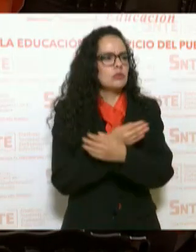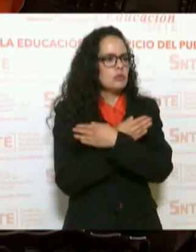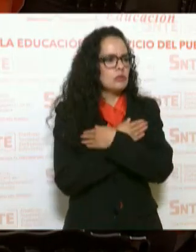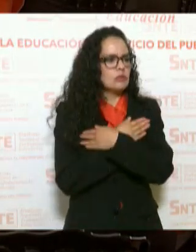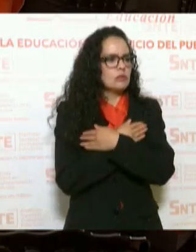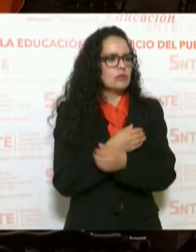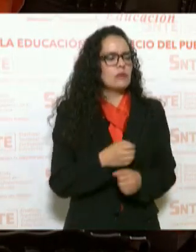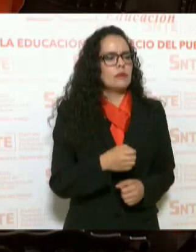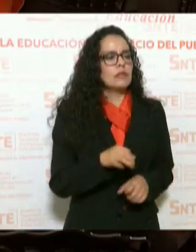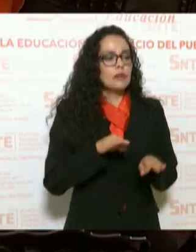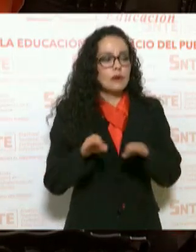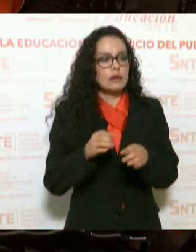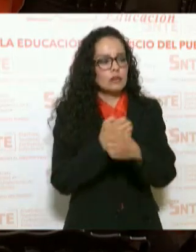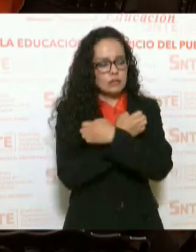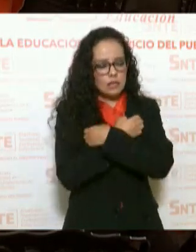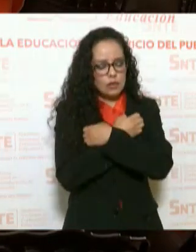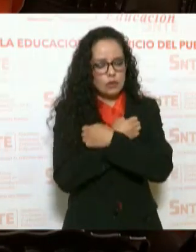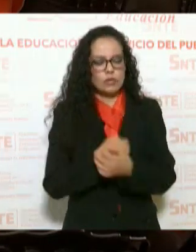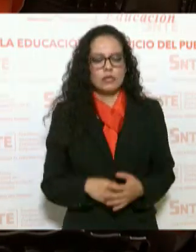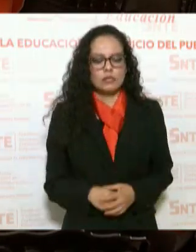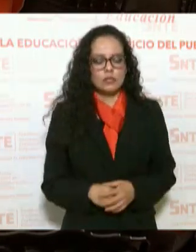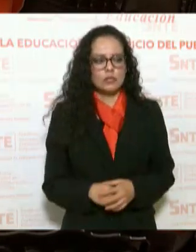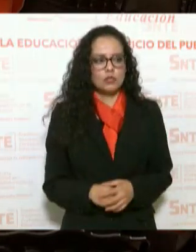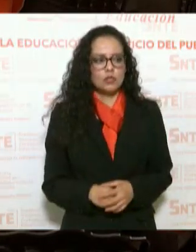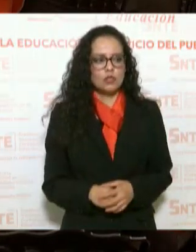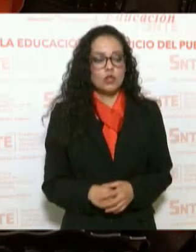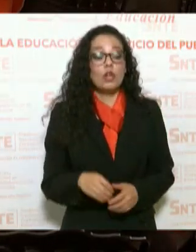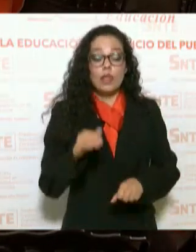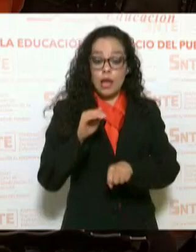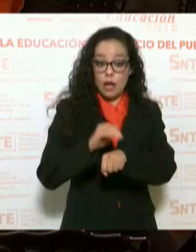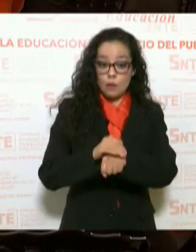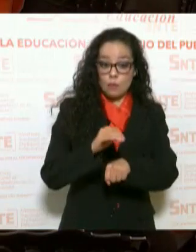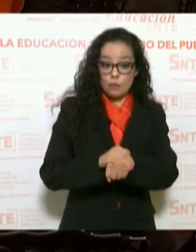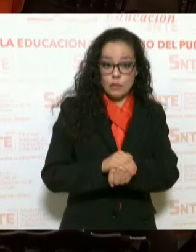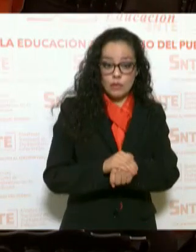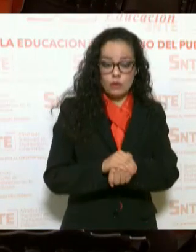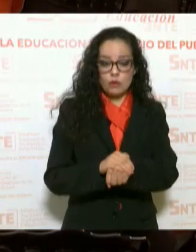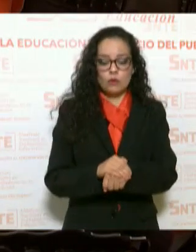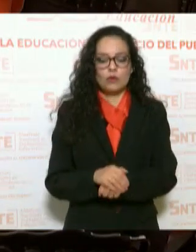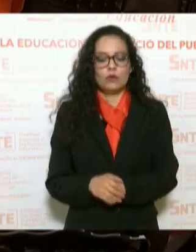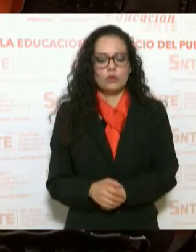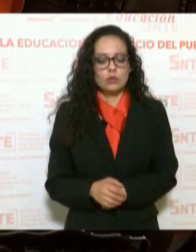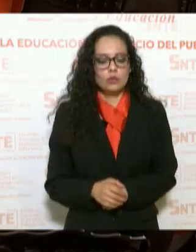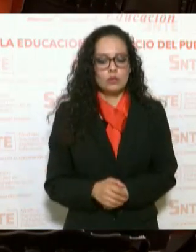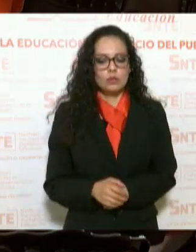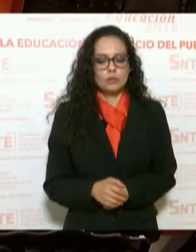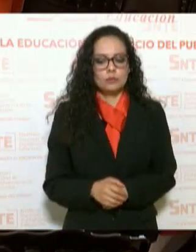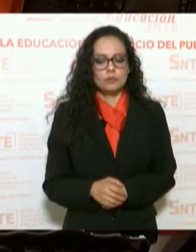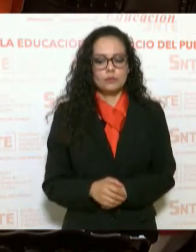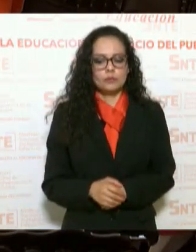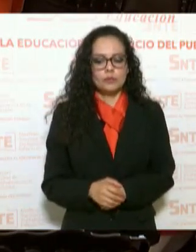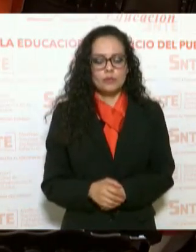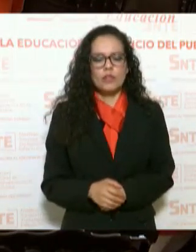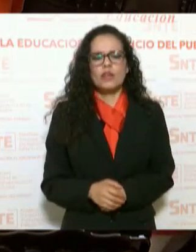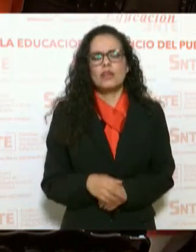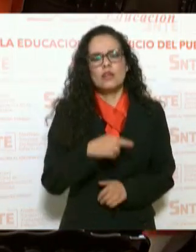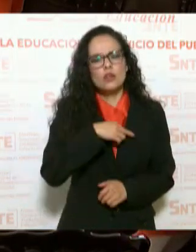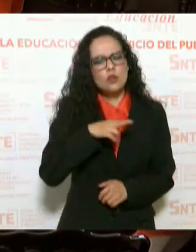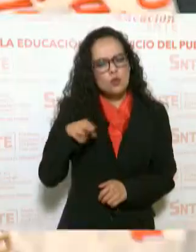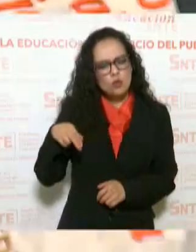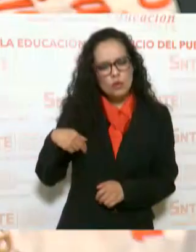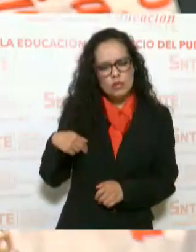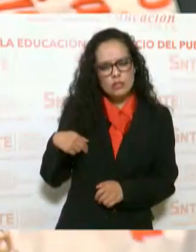finalmente a todos ustedes, colegas y amigos, y nuestros líderes